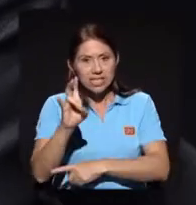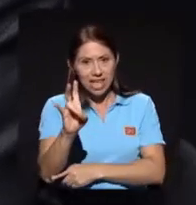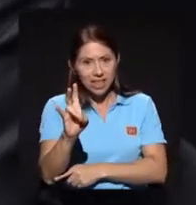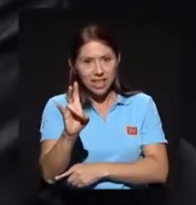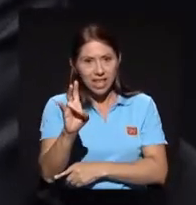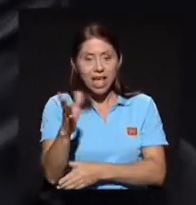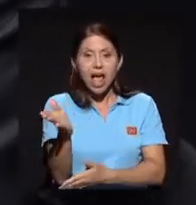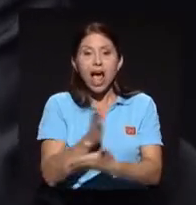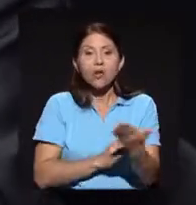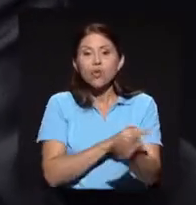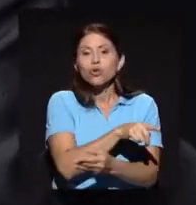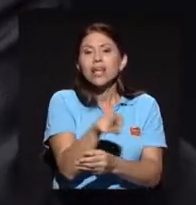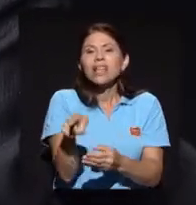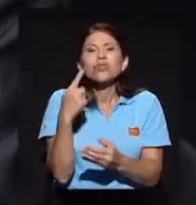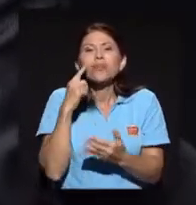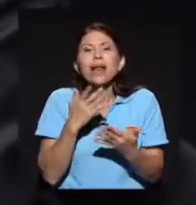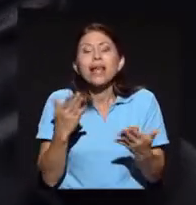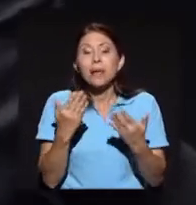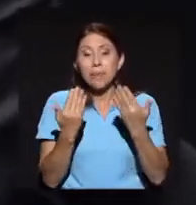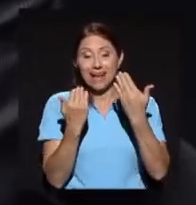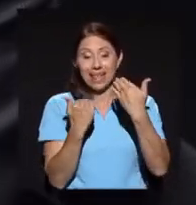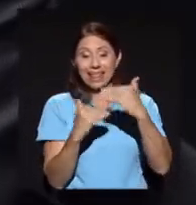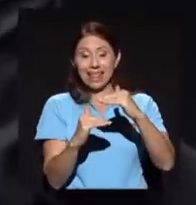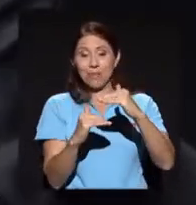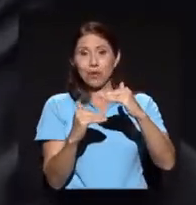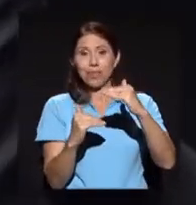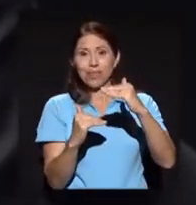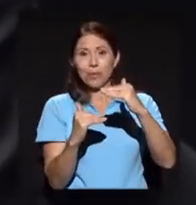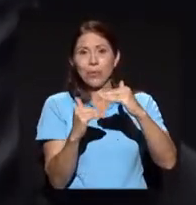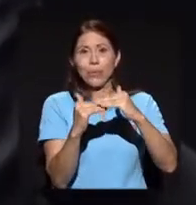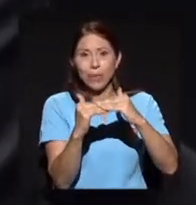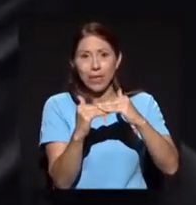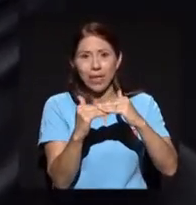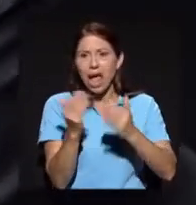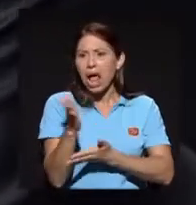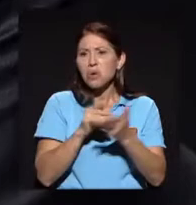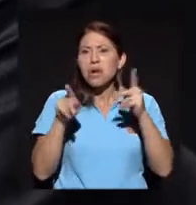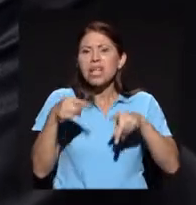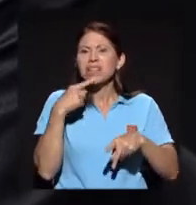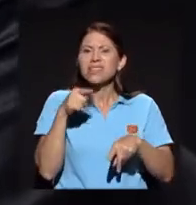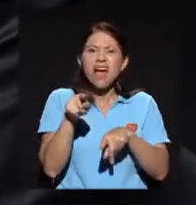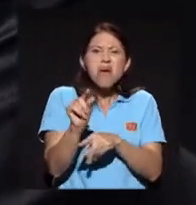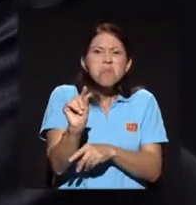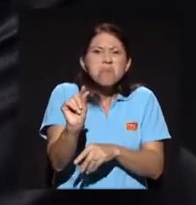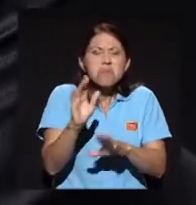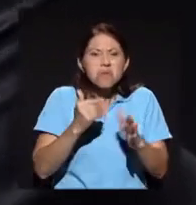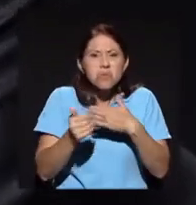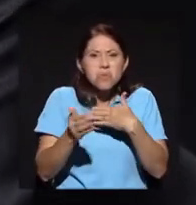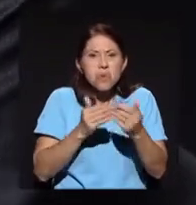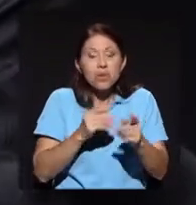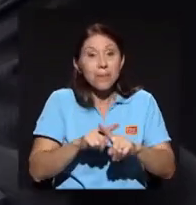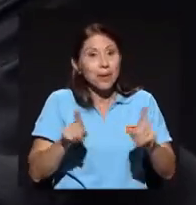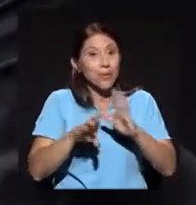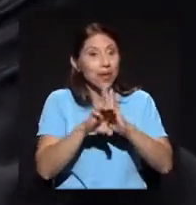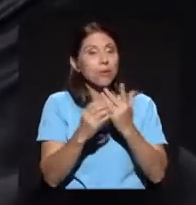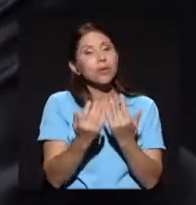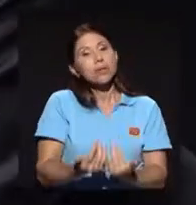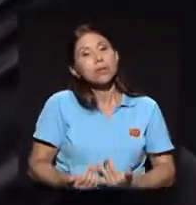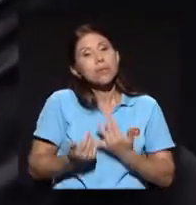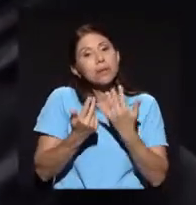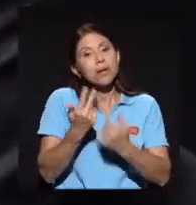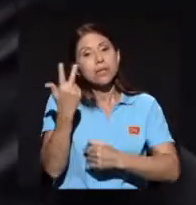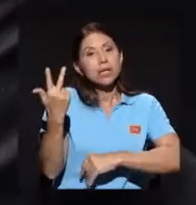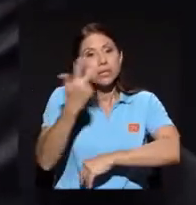reducciones de plazo la gente puede decir hombres es poca cosa pero pasar de tres a dos días para reiterar